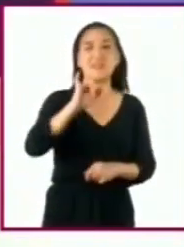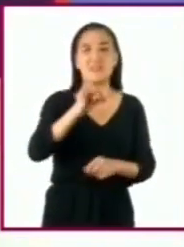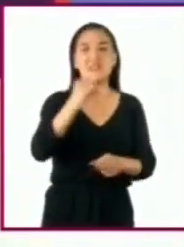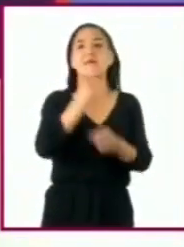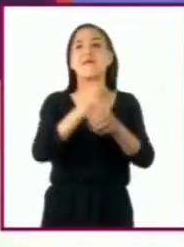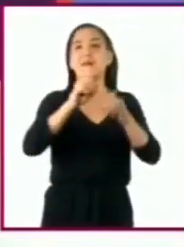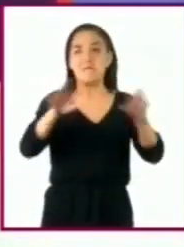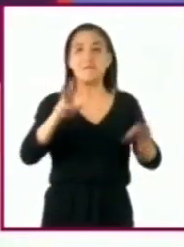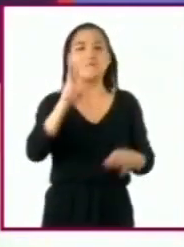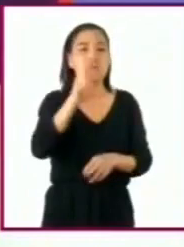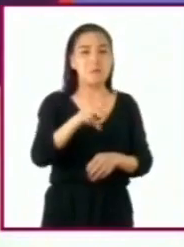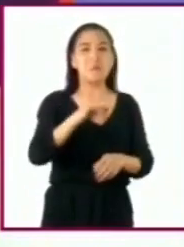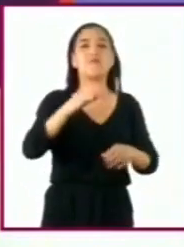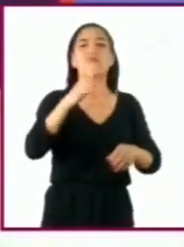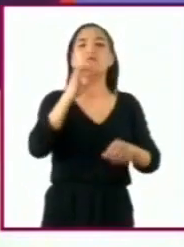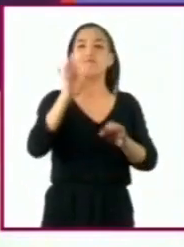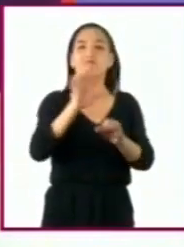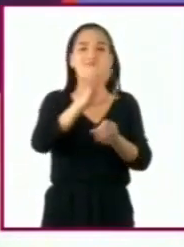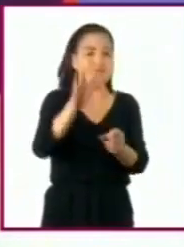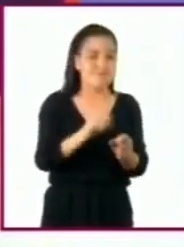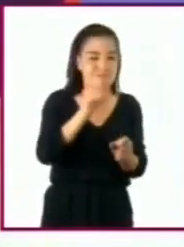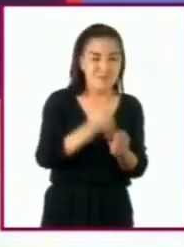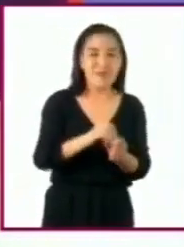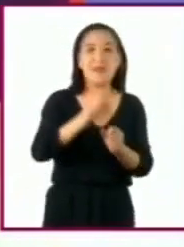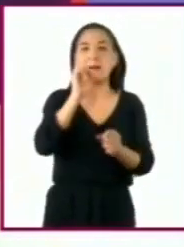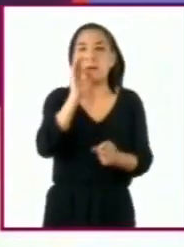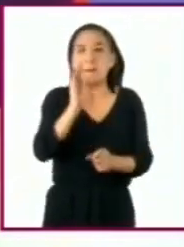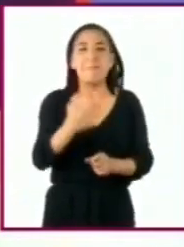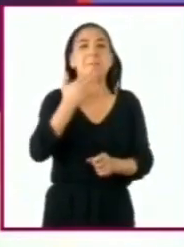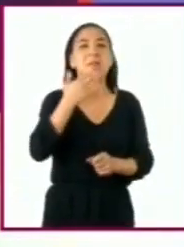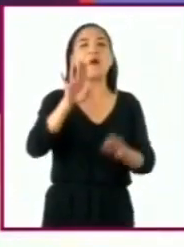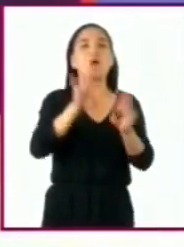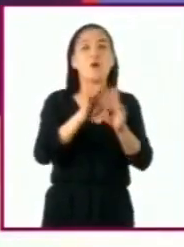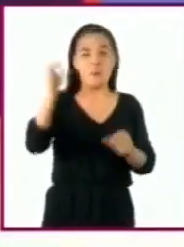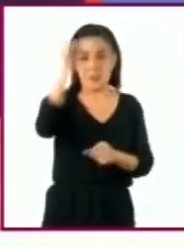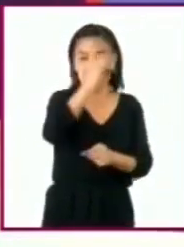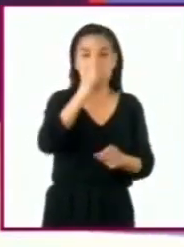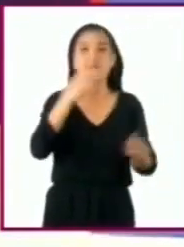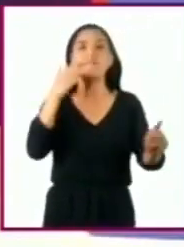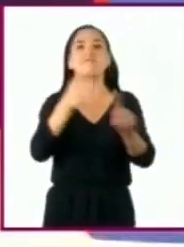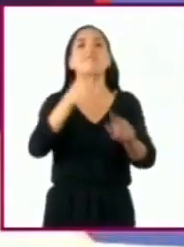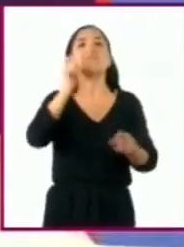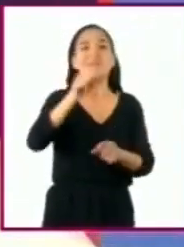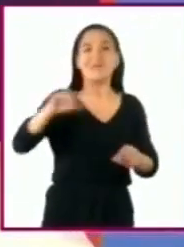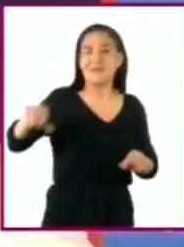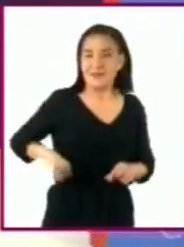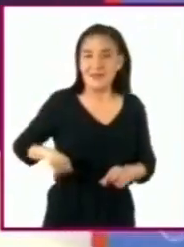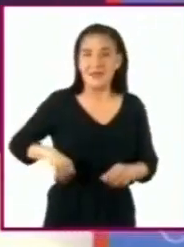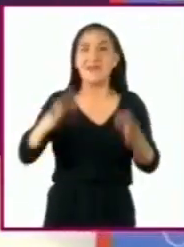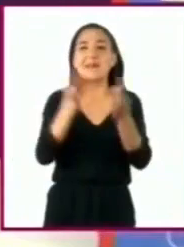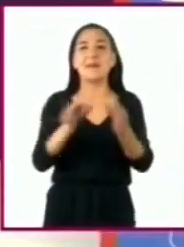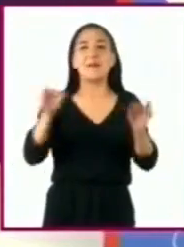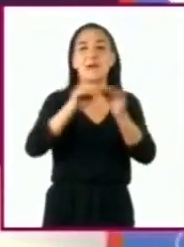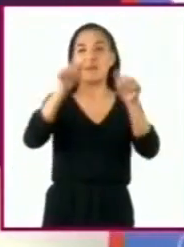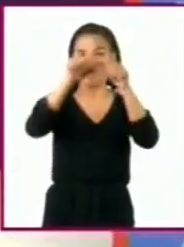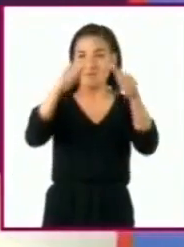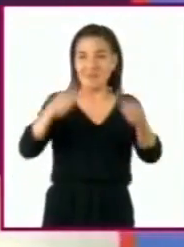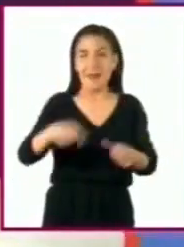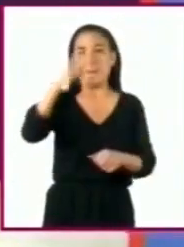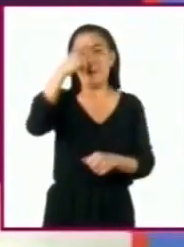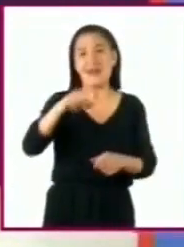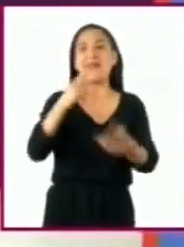Nos brinda información complementaria y nos da un punto de vista importante sobre los beneficios del arte como